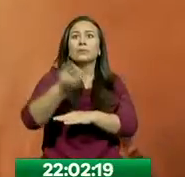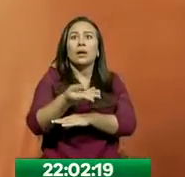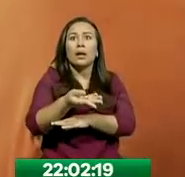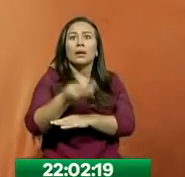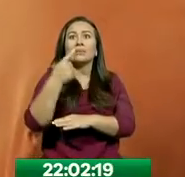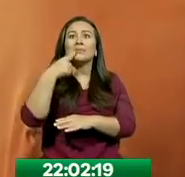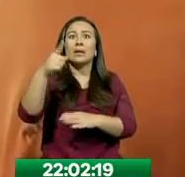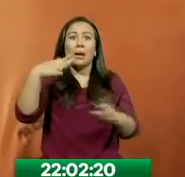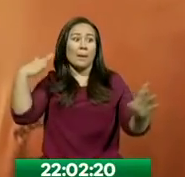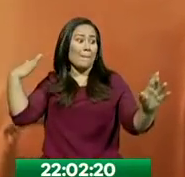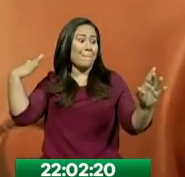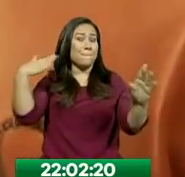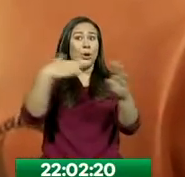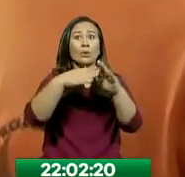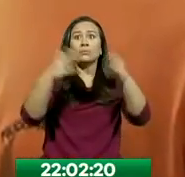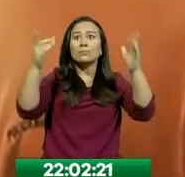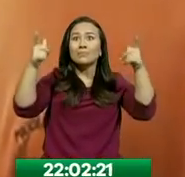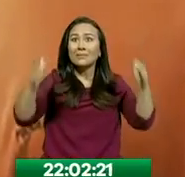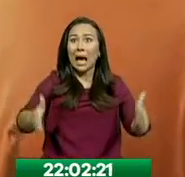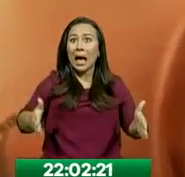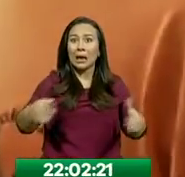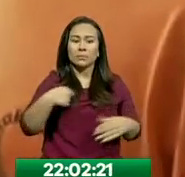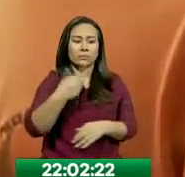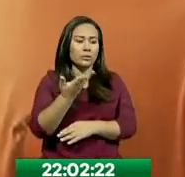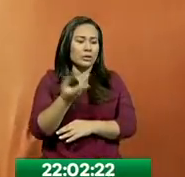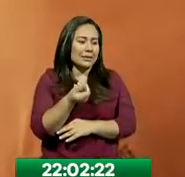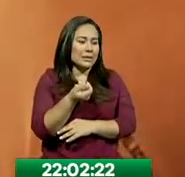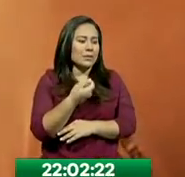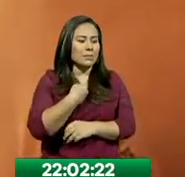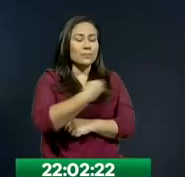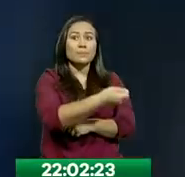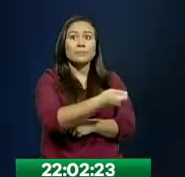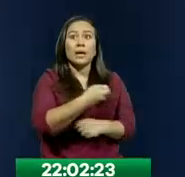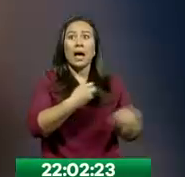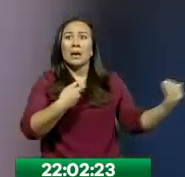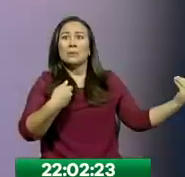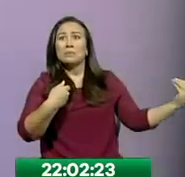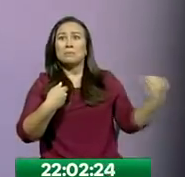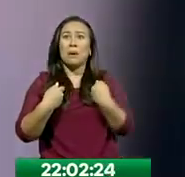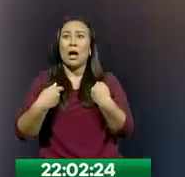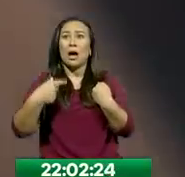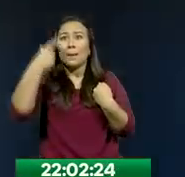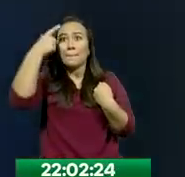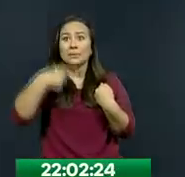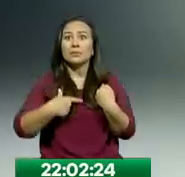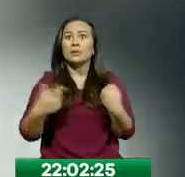y ya se chocó contra ese ahí y todos esos fierros brincaron para allá.